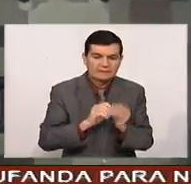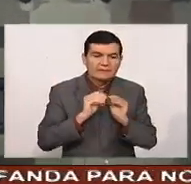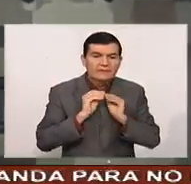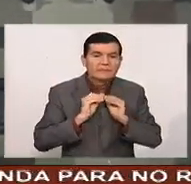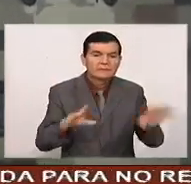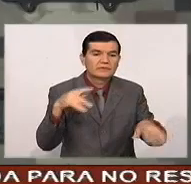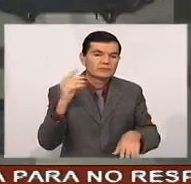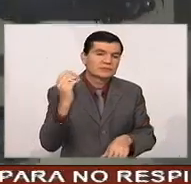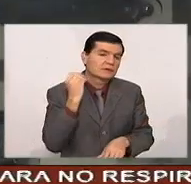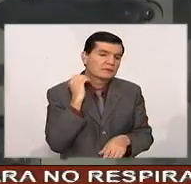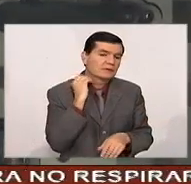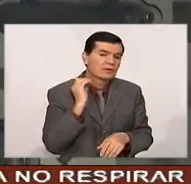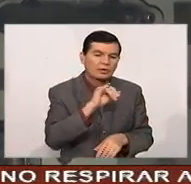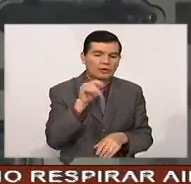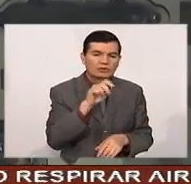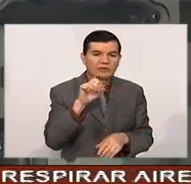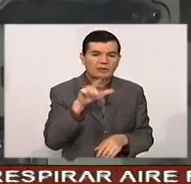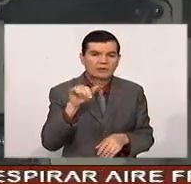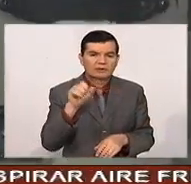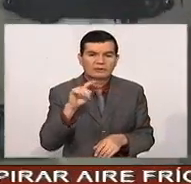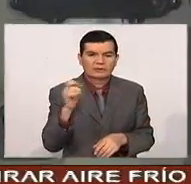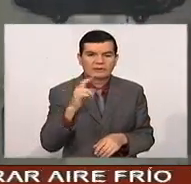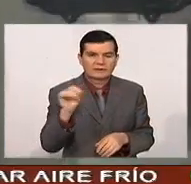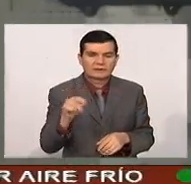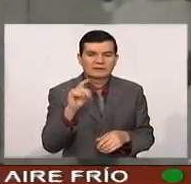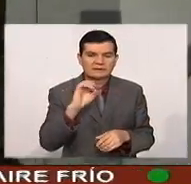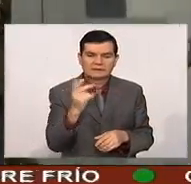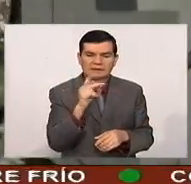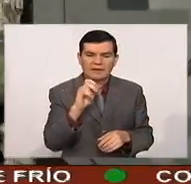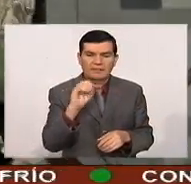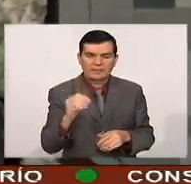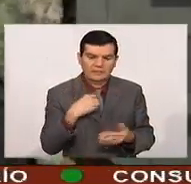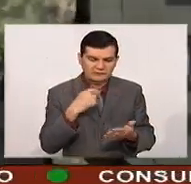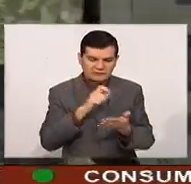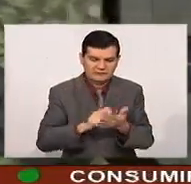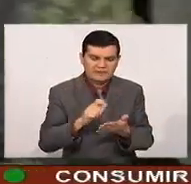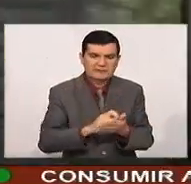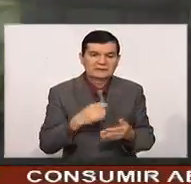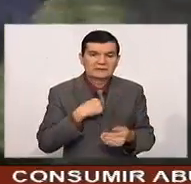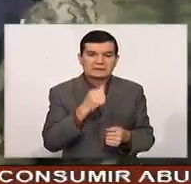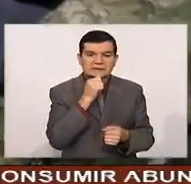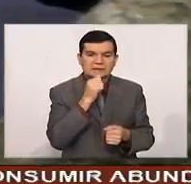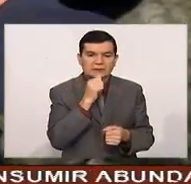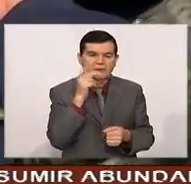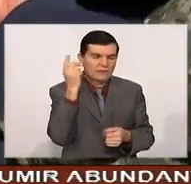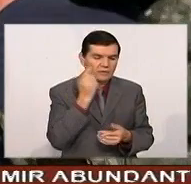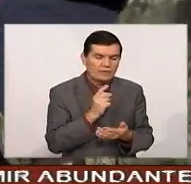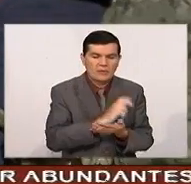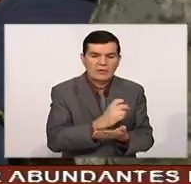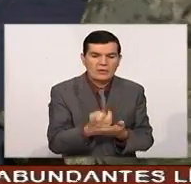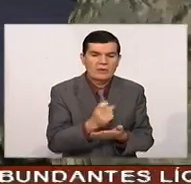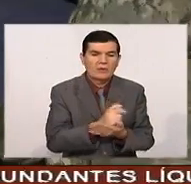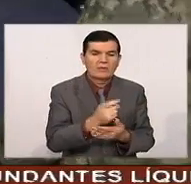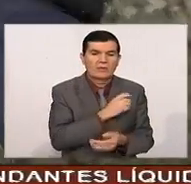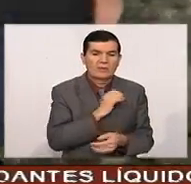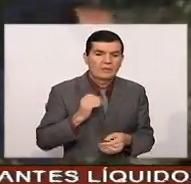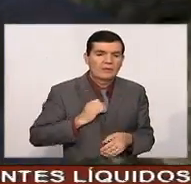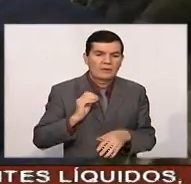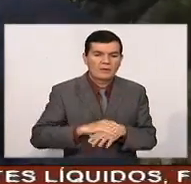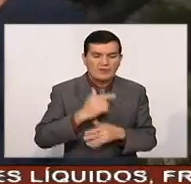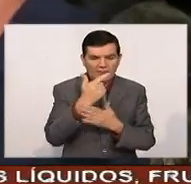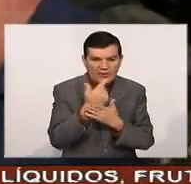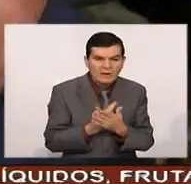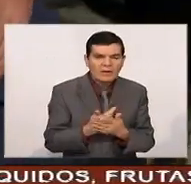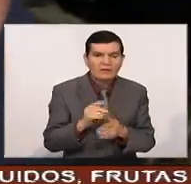por su abogado José Luis González Mesa, el Chapo escribe que no ha podido dormir porque lo obligan a pasar